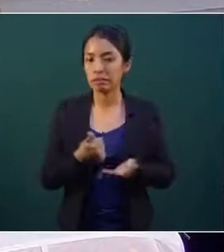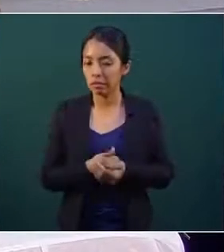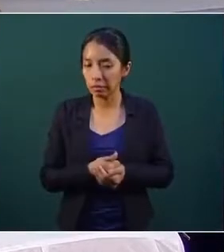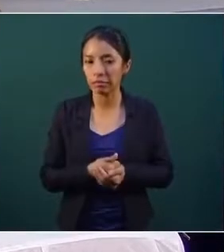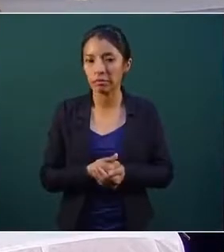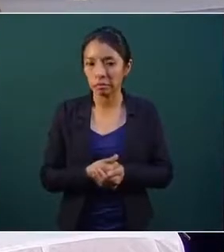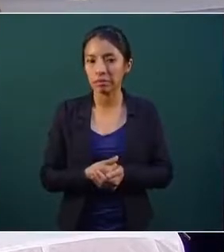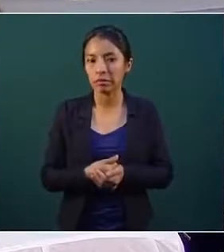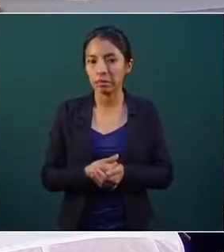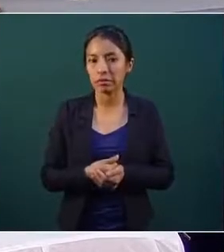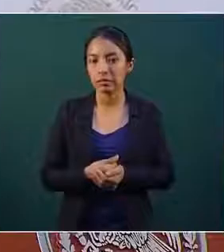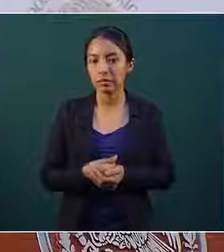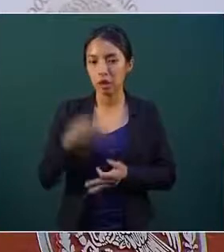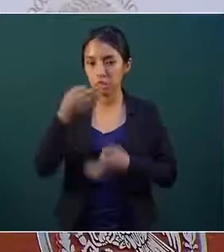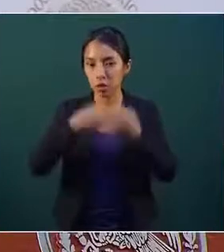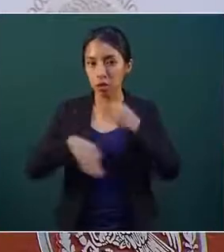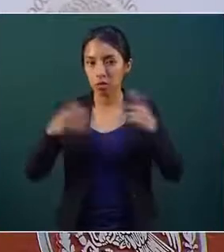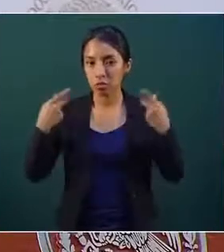las Fuerzas Armadas.